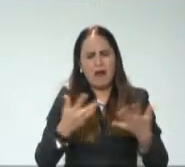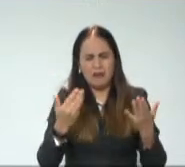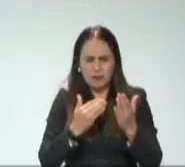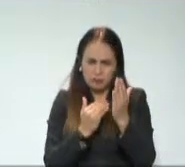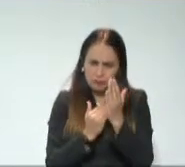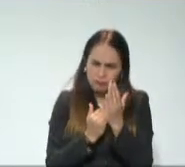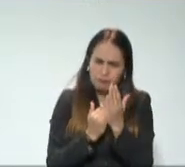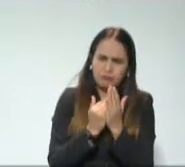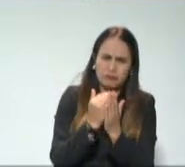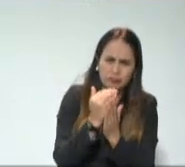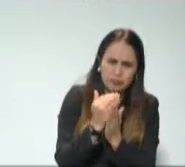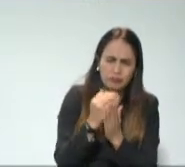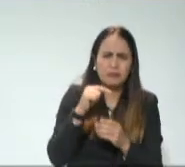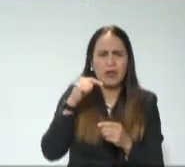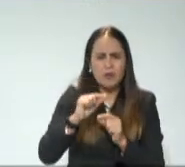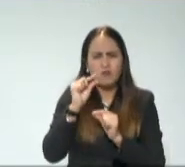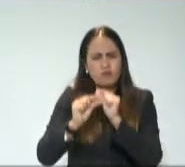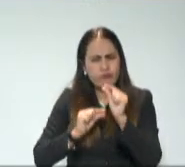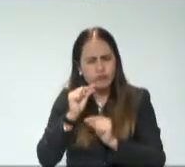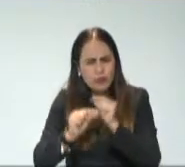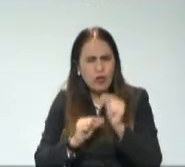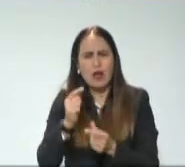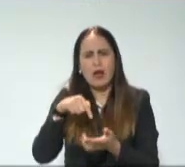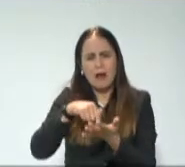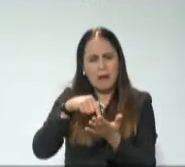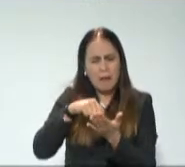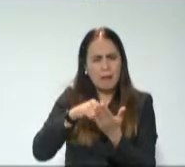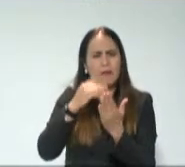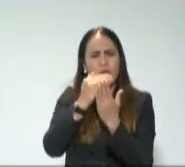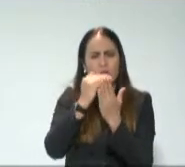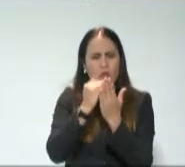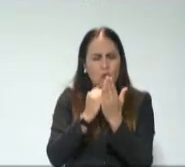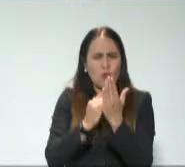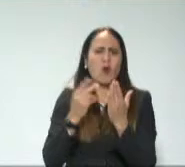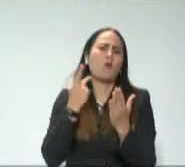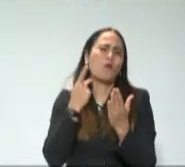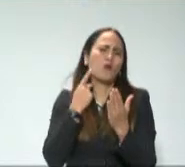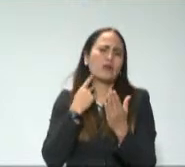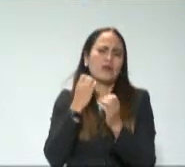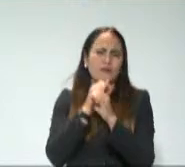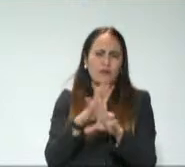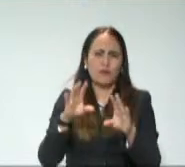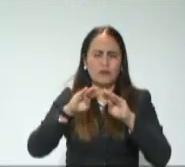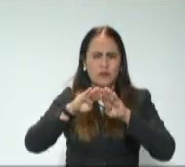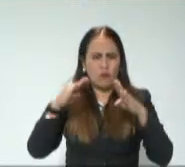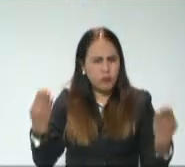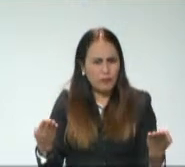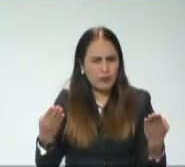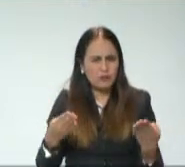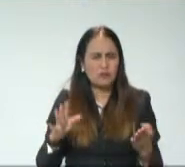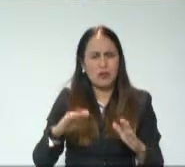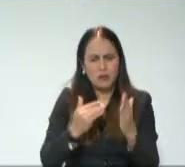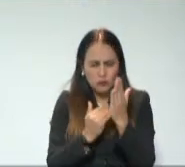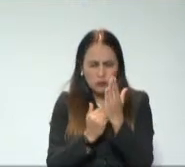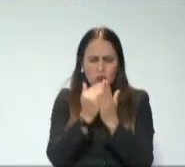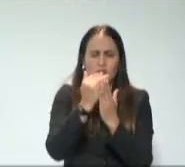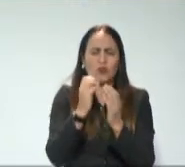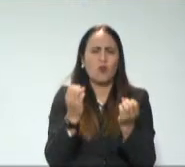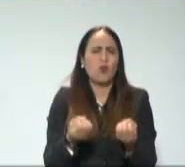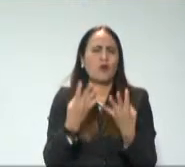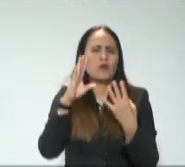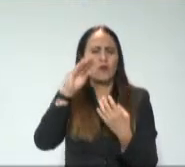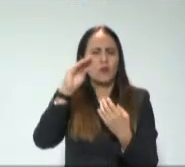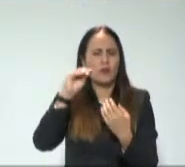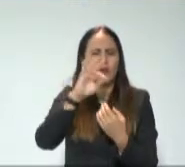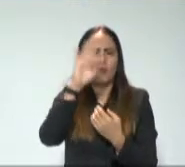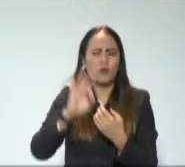entrega de políticas de datos abiertos cerca de 90 por de los países de